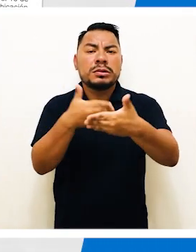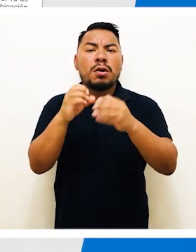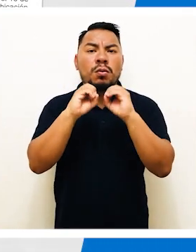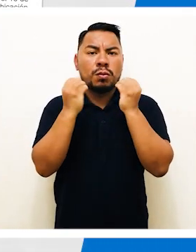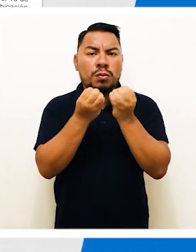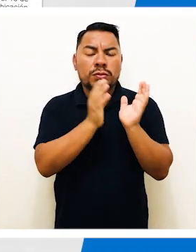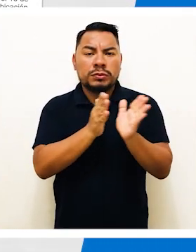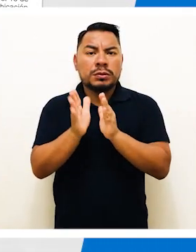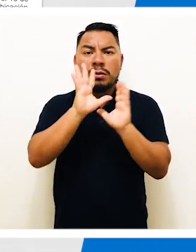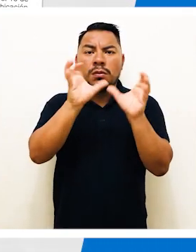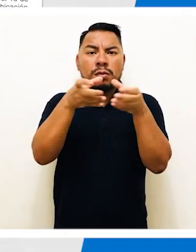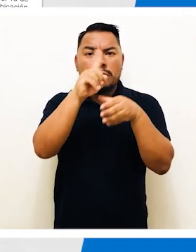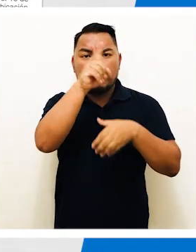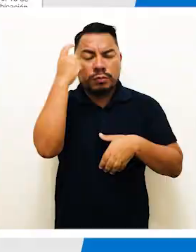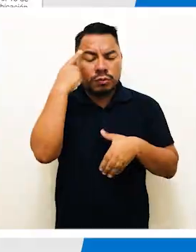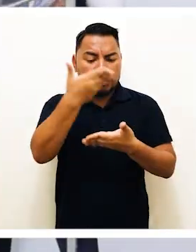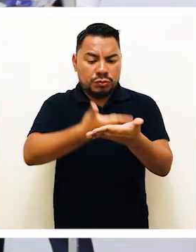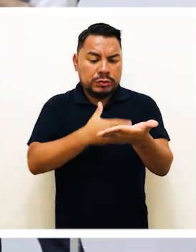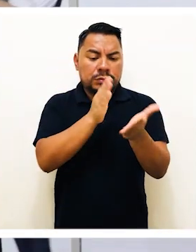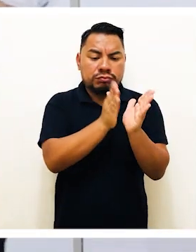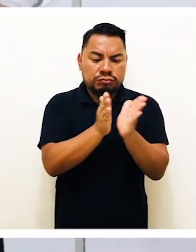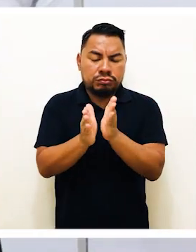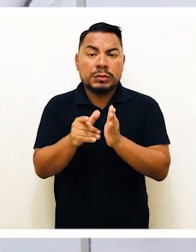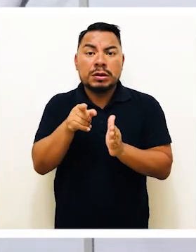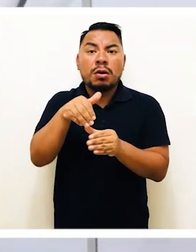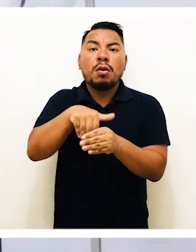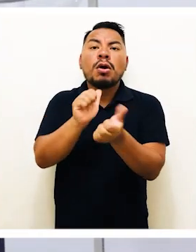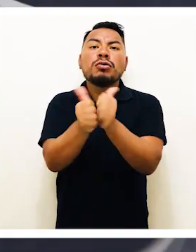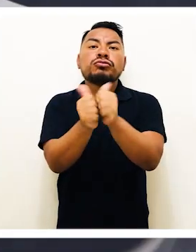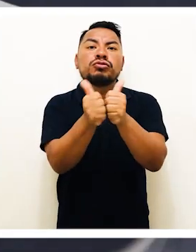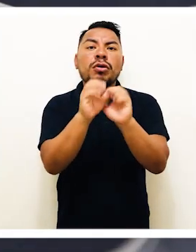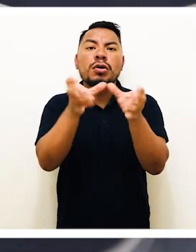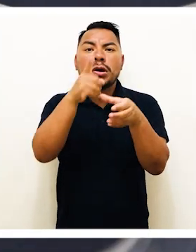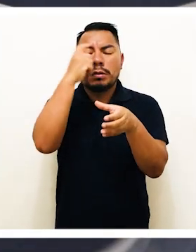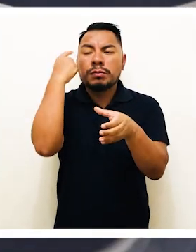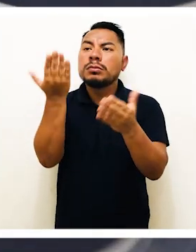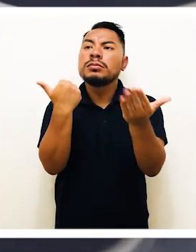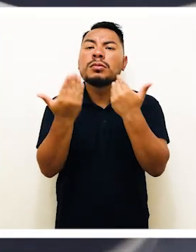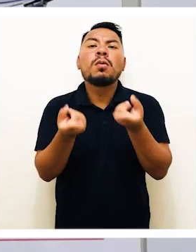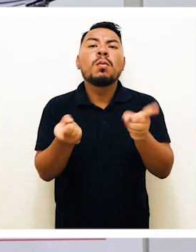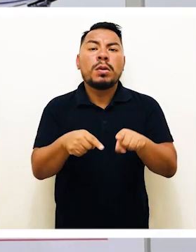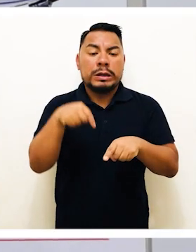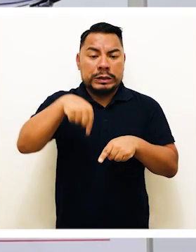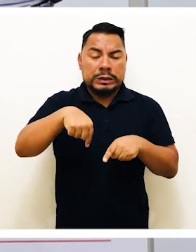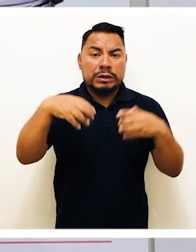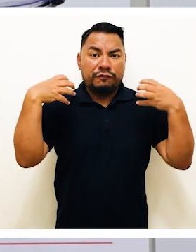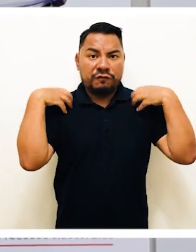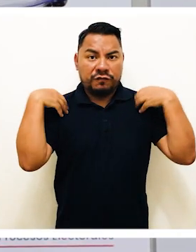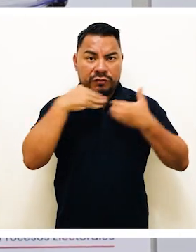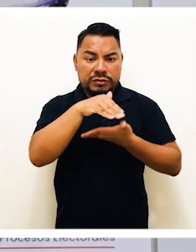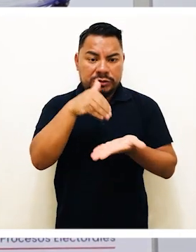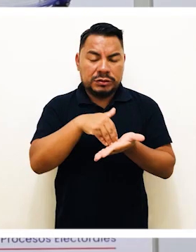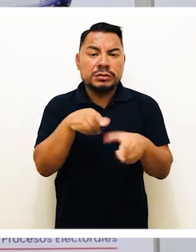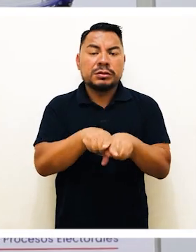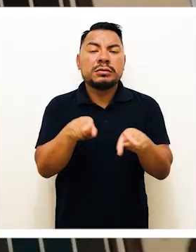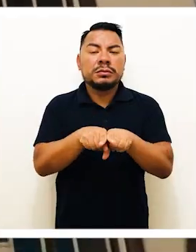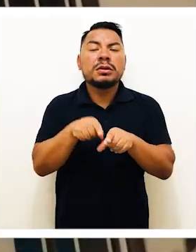las organizaciones políticas en la cédula. El sorteo de los partidos políticos se realizará en nuestra sede central y